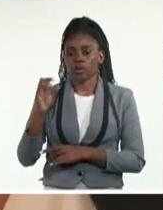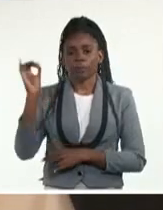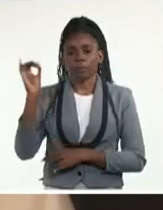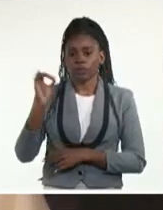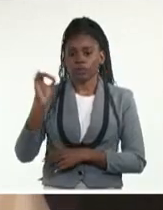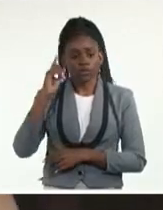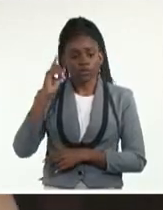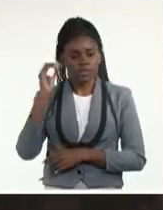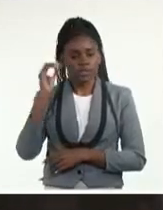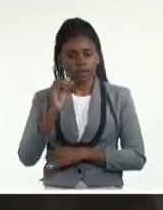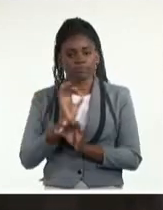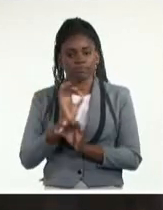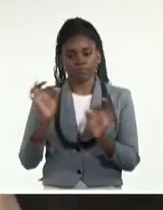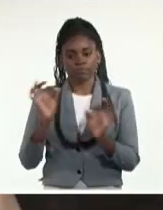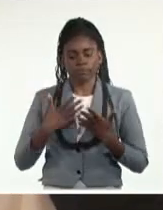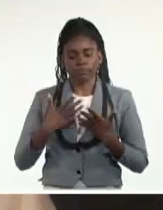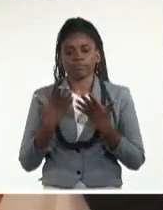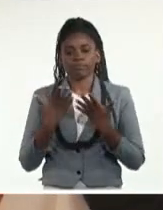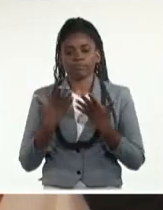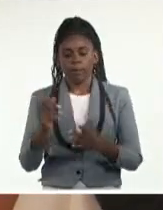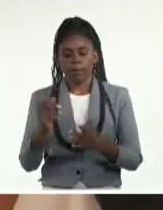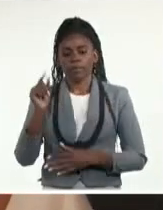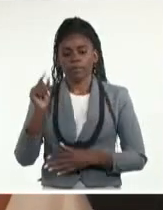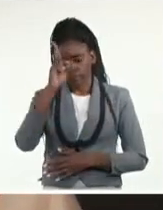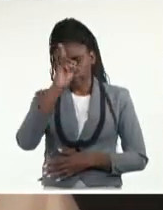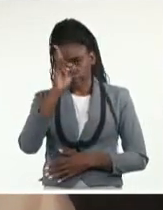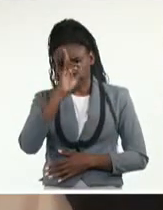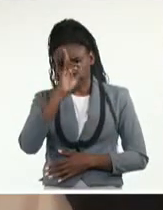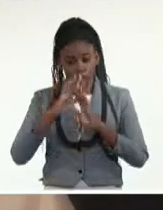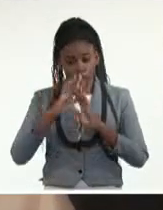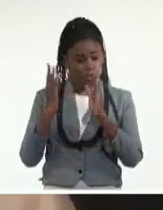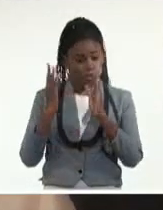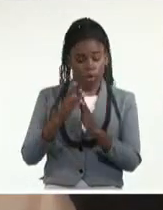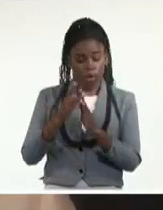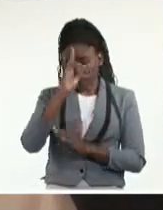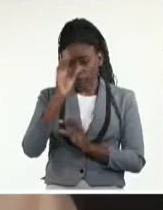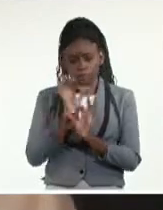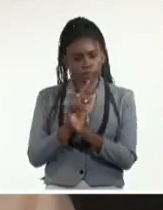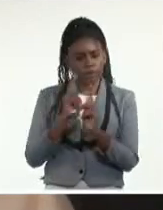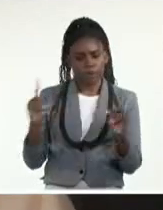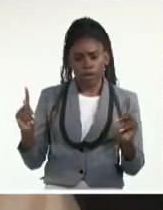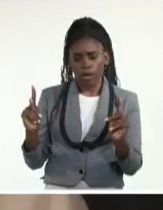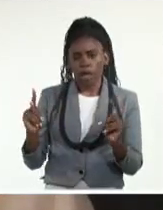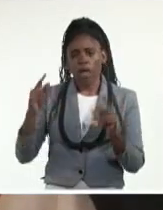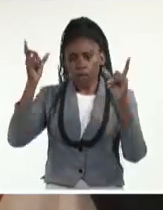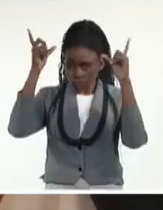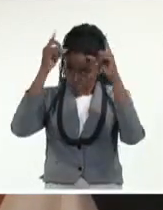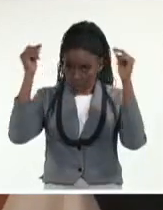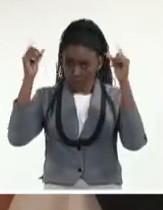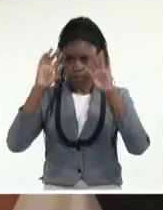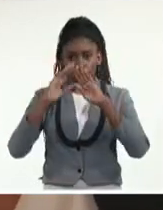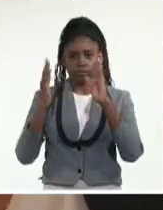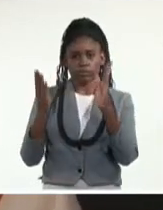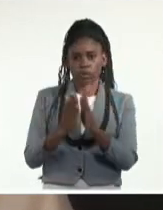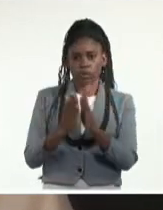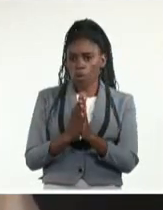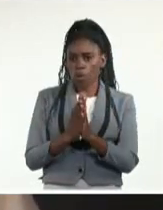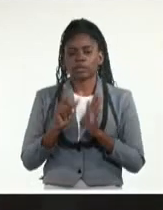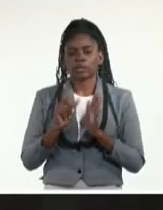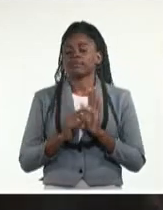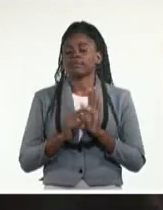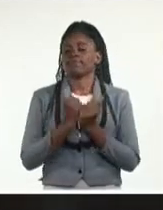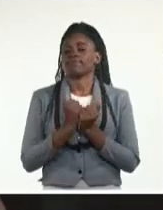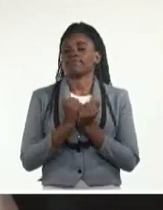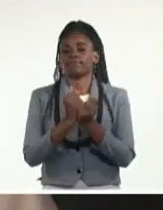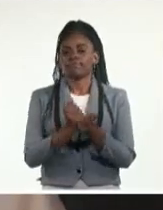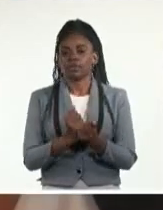la calidad y la entrega de este personal completo, dígase de médico, especialista, de enfermería, en la labor de salvar vidas en